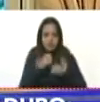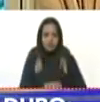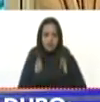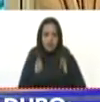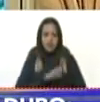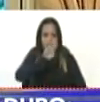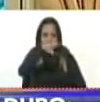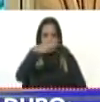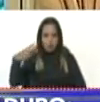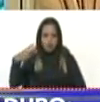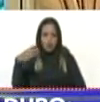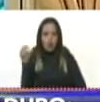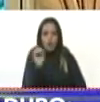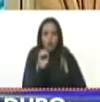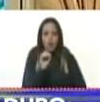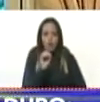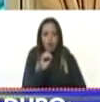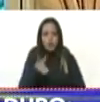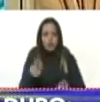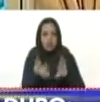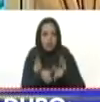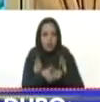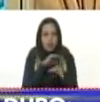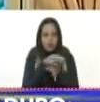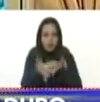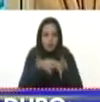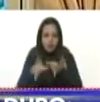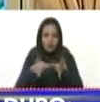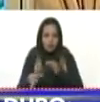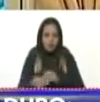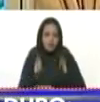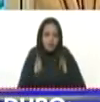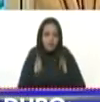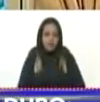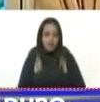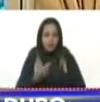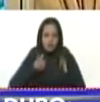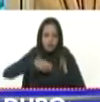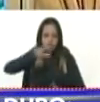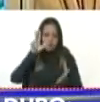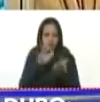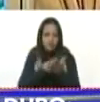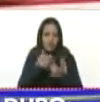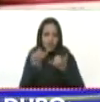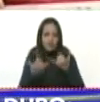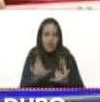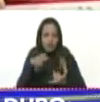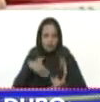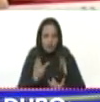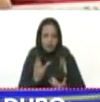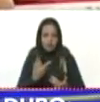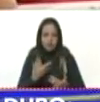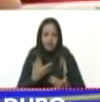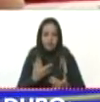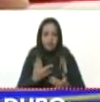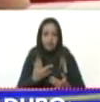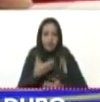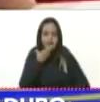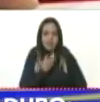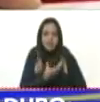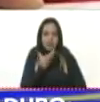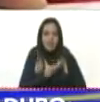11.881.296 euros o su equivalente en petro. Voy a aprobarlo de manera inmediata para garantizarle a nuestro pueblo en